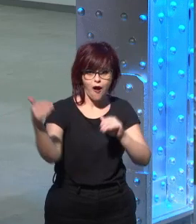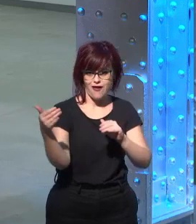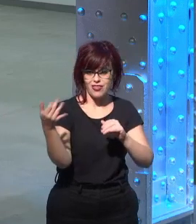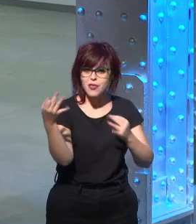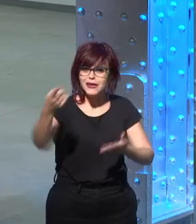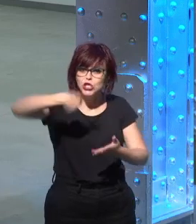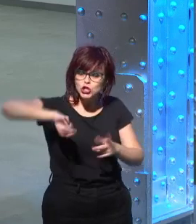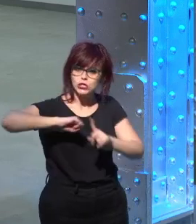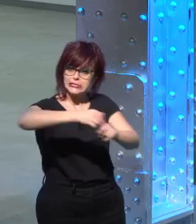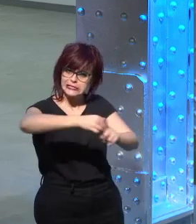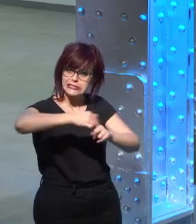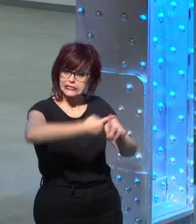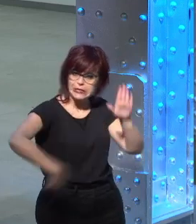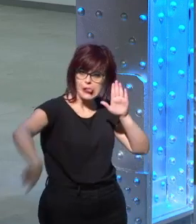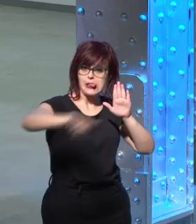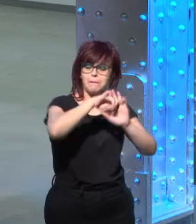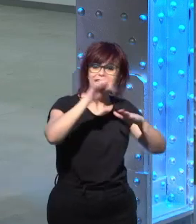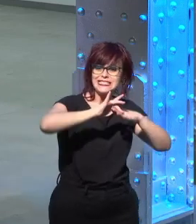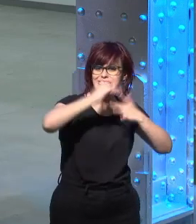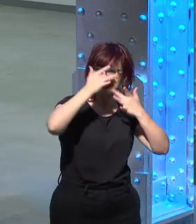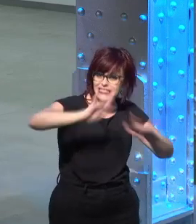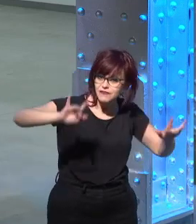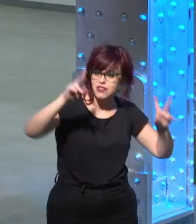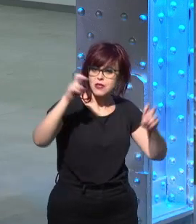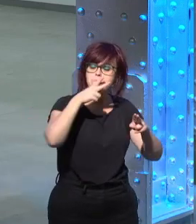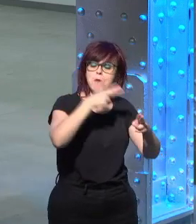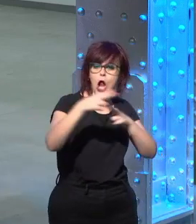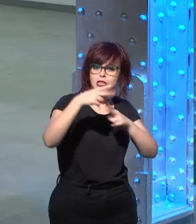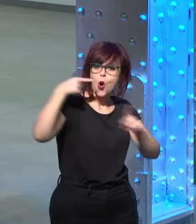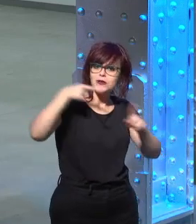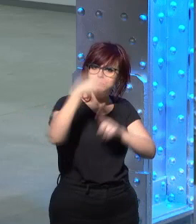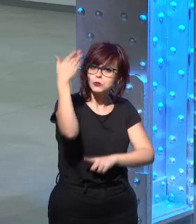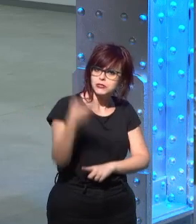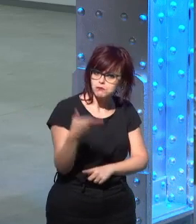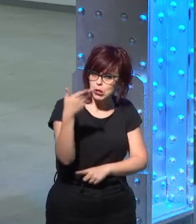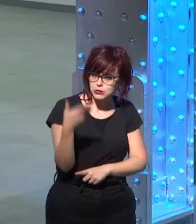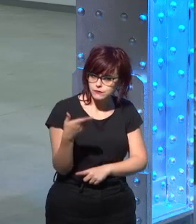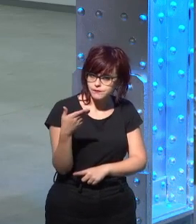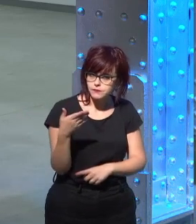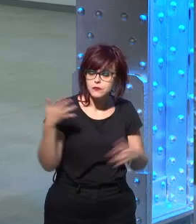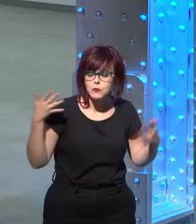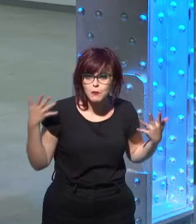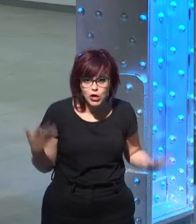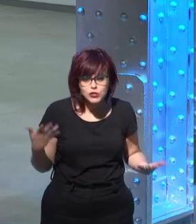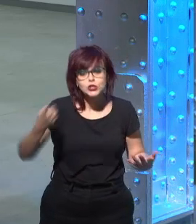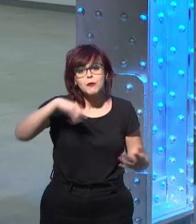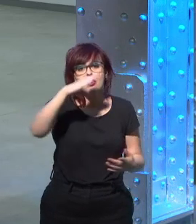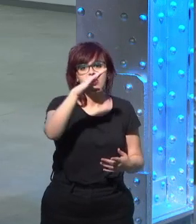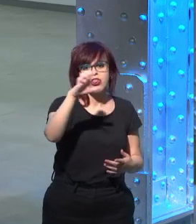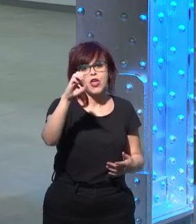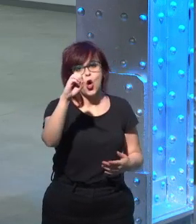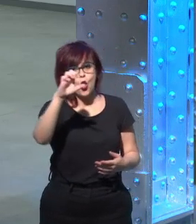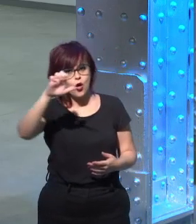haya mucha más sensibilidad política a un tema trascendente. Precisamente por esto, pues en la